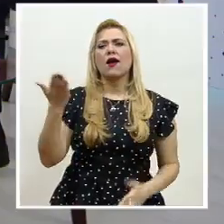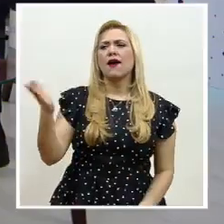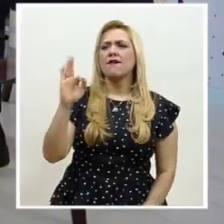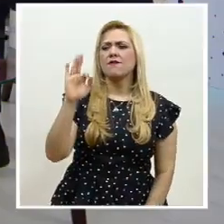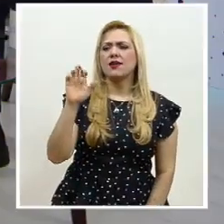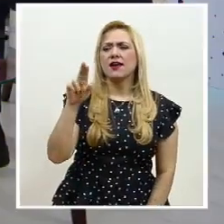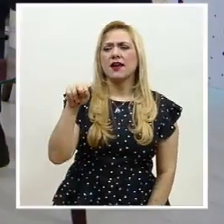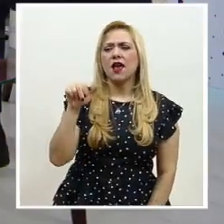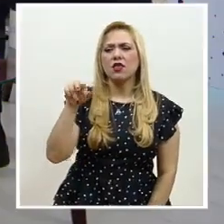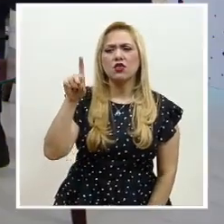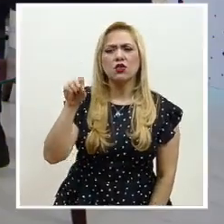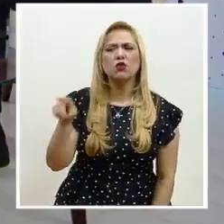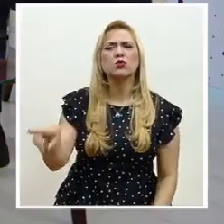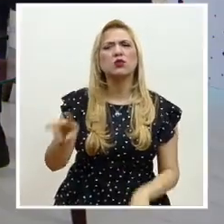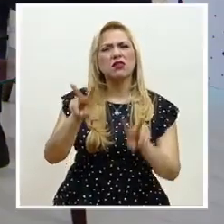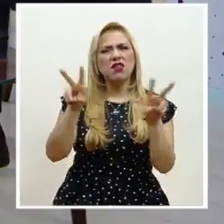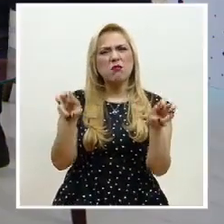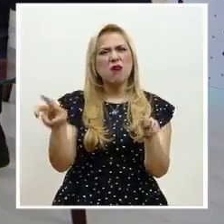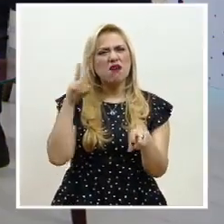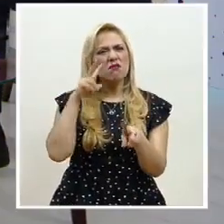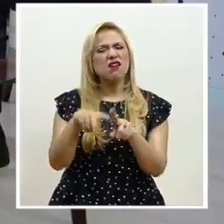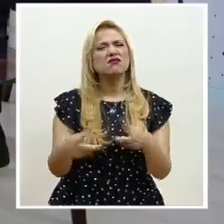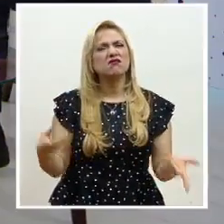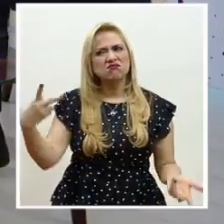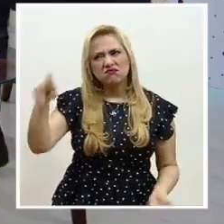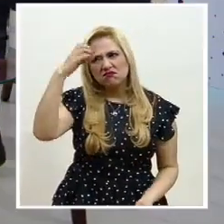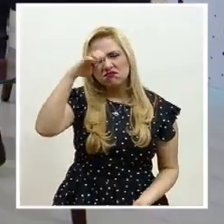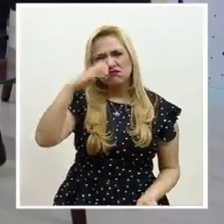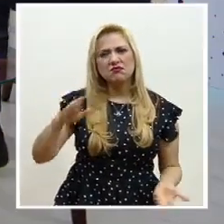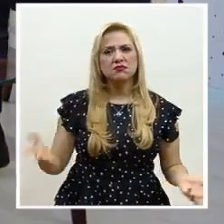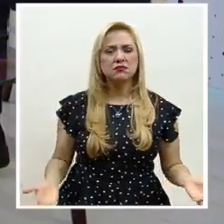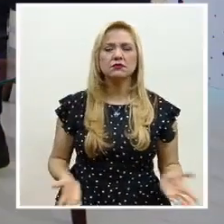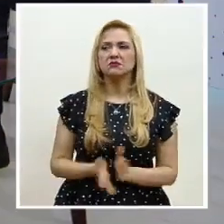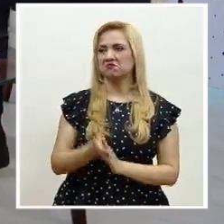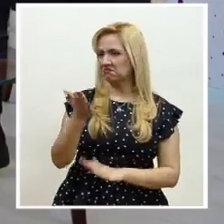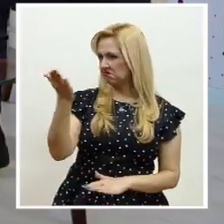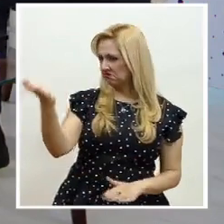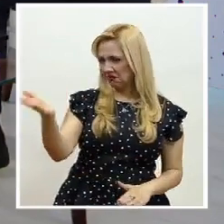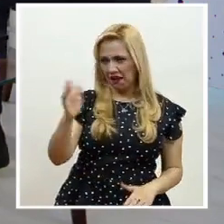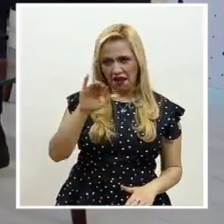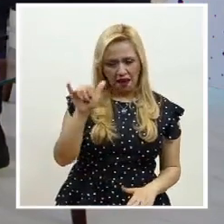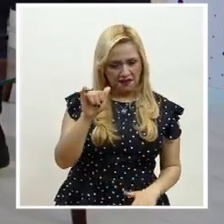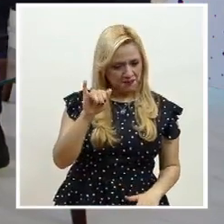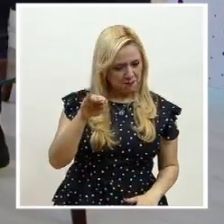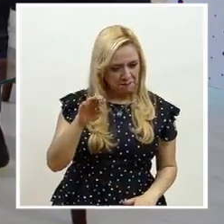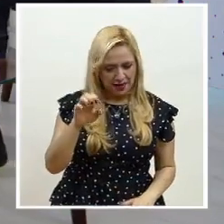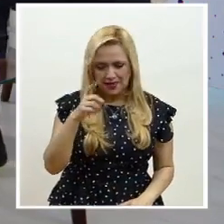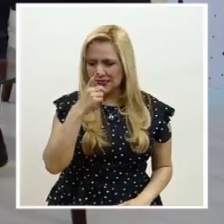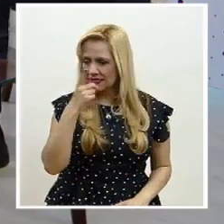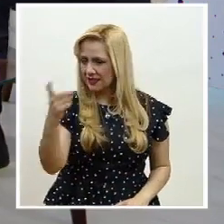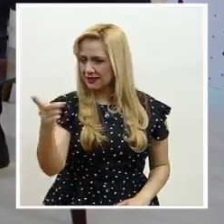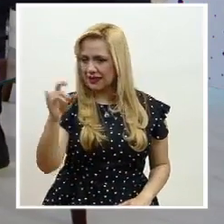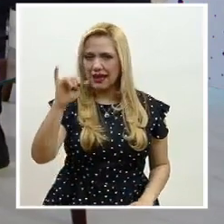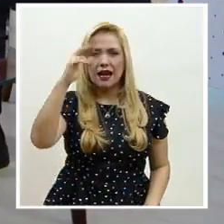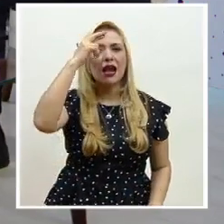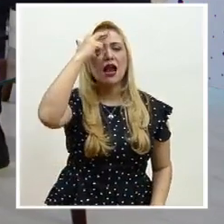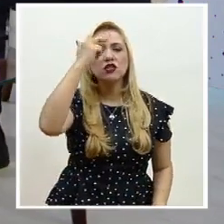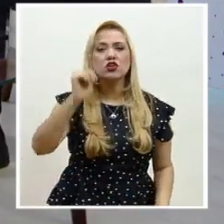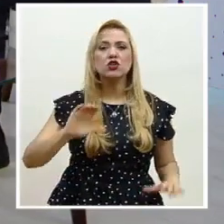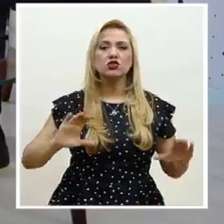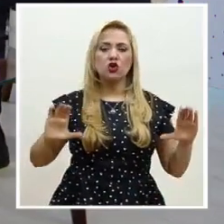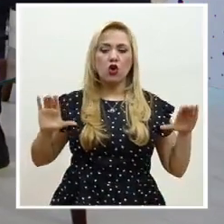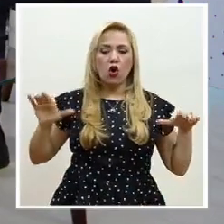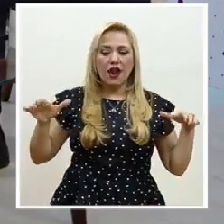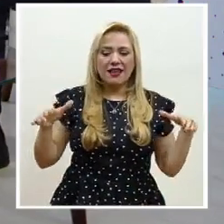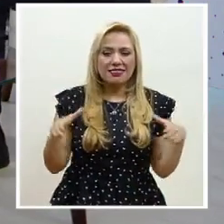esta temática también a ti desde Yo, tu experiencia? yo creo que lo que dice Juan Jaime es muy cierto, o sea, es un producto colectivo. Es un producto colectivo que